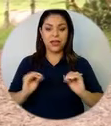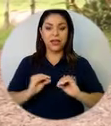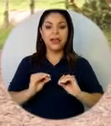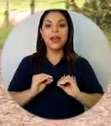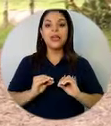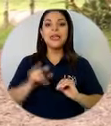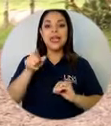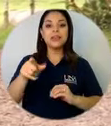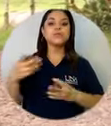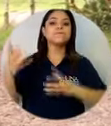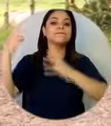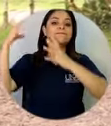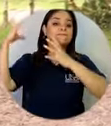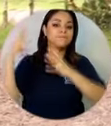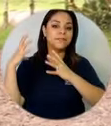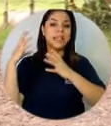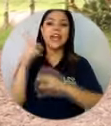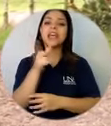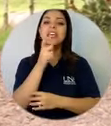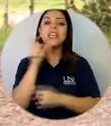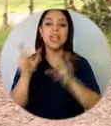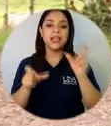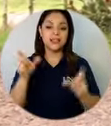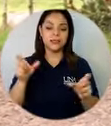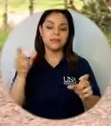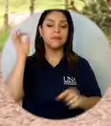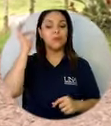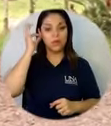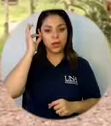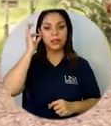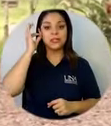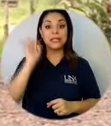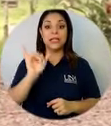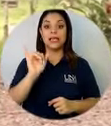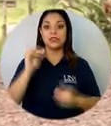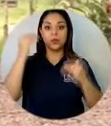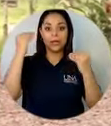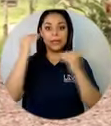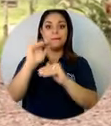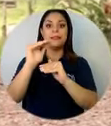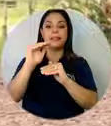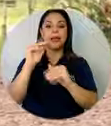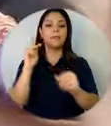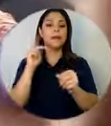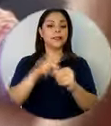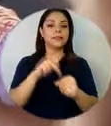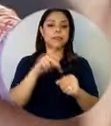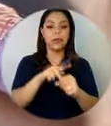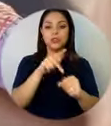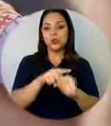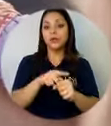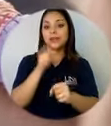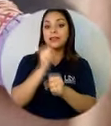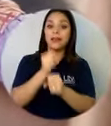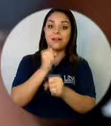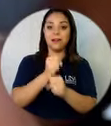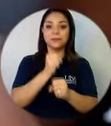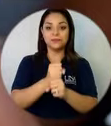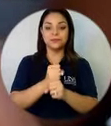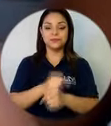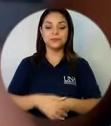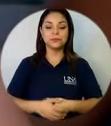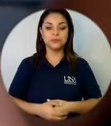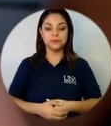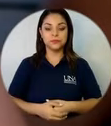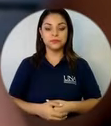siendo remunerado y que se está recargando sobre un grupo de la población que son las mujeres, y que eso limita su participación en el